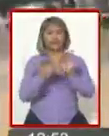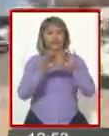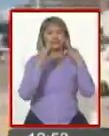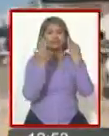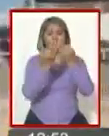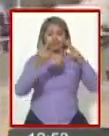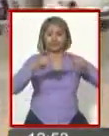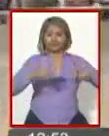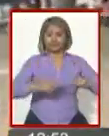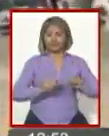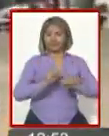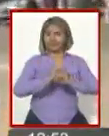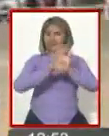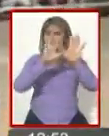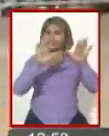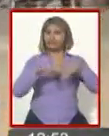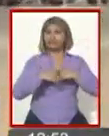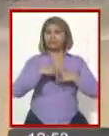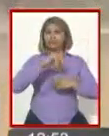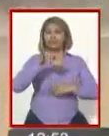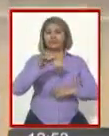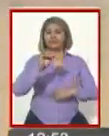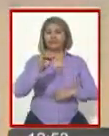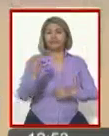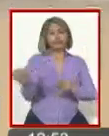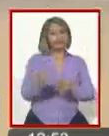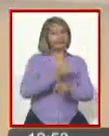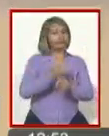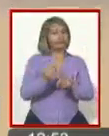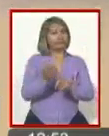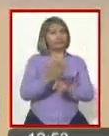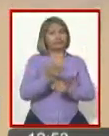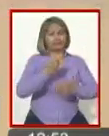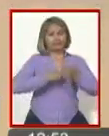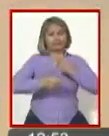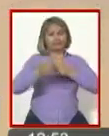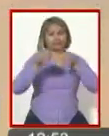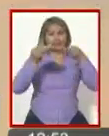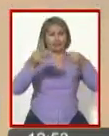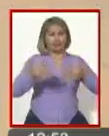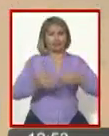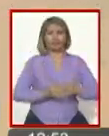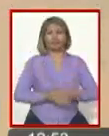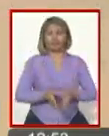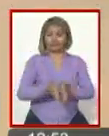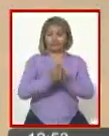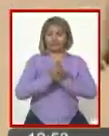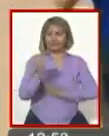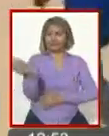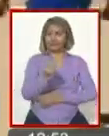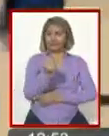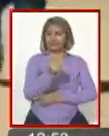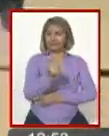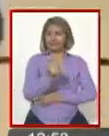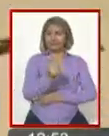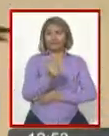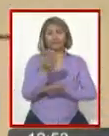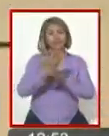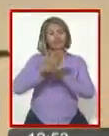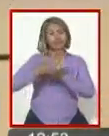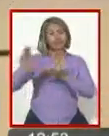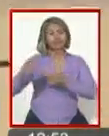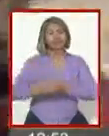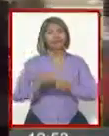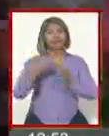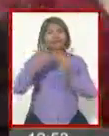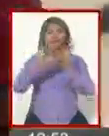los investigadores muestra claramente cómo José Clementelli es golpeado primero por comerciantes formales, quienes pedían que los ambulantes sean